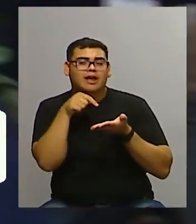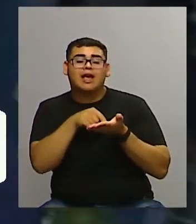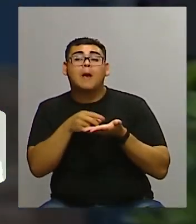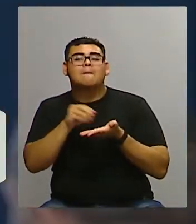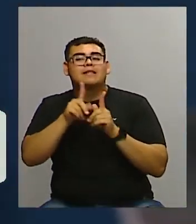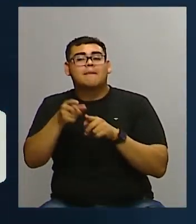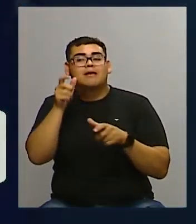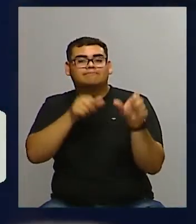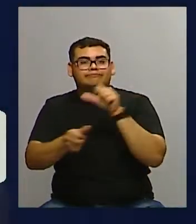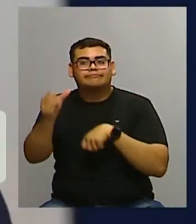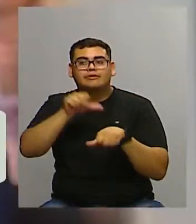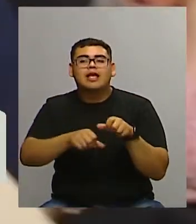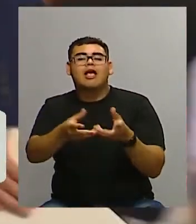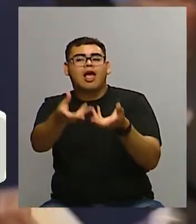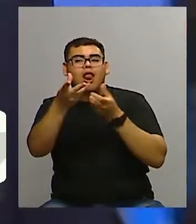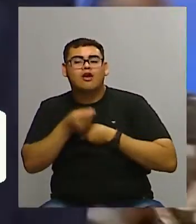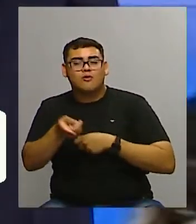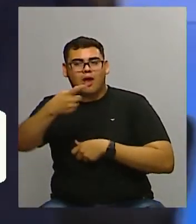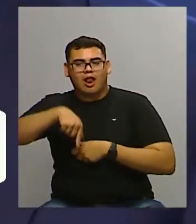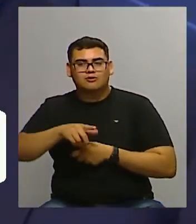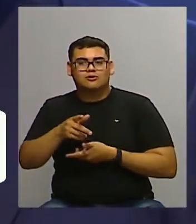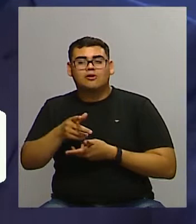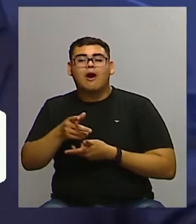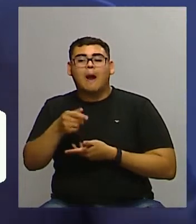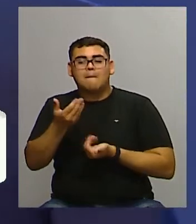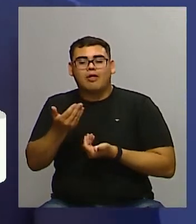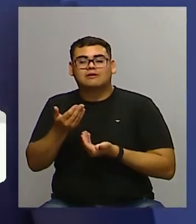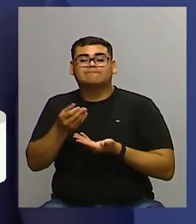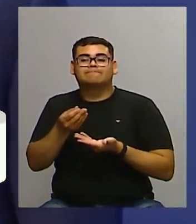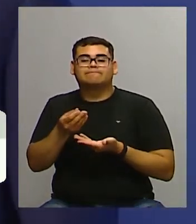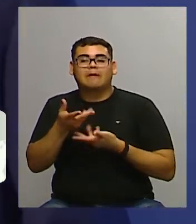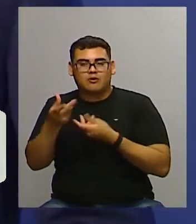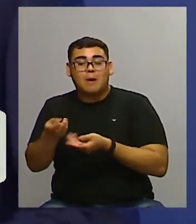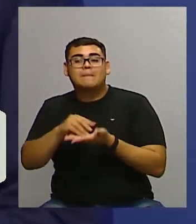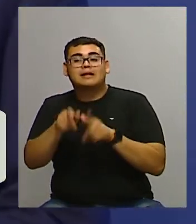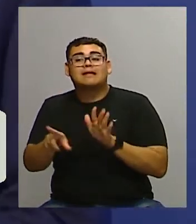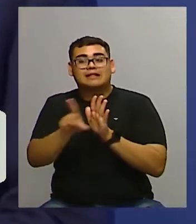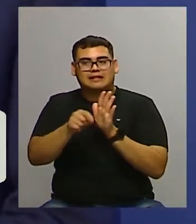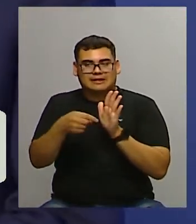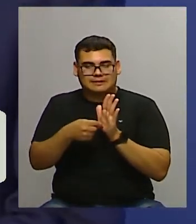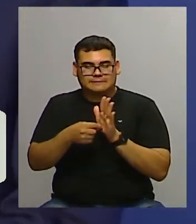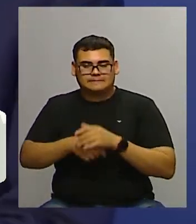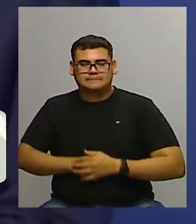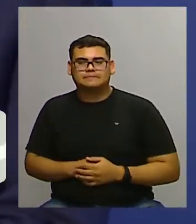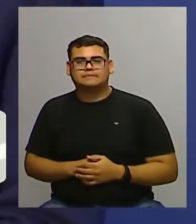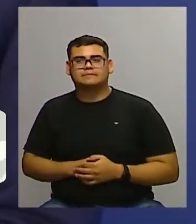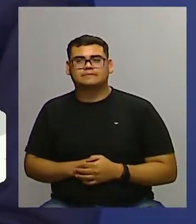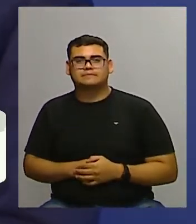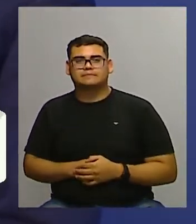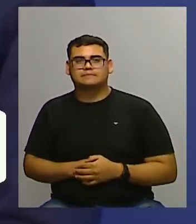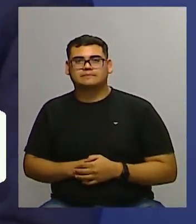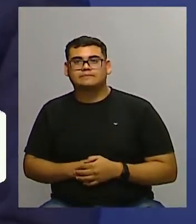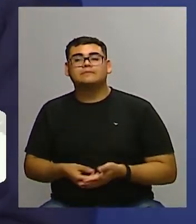los programas y las políticas. Bueno, es importante tener en cuenta y remarcar algunos puntos en los cuales se sigue